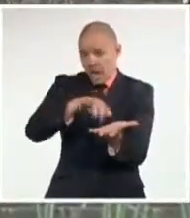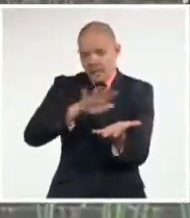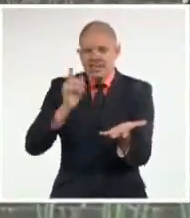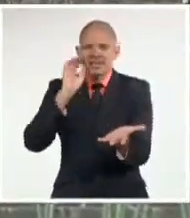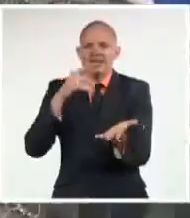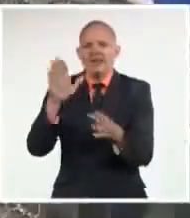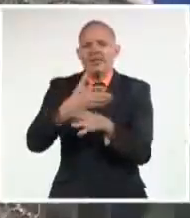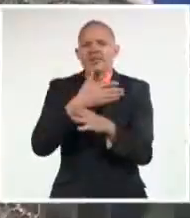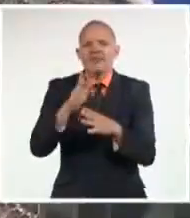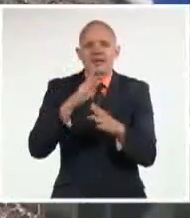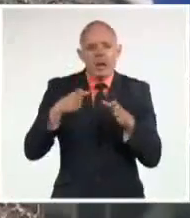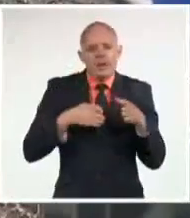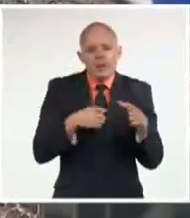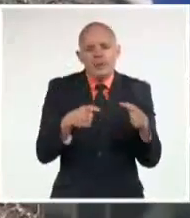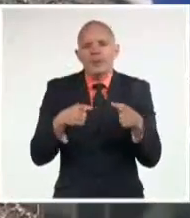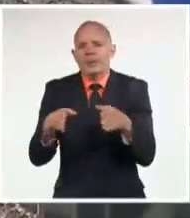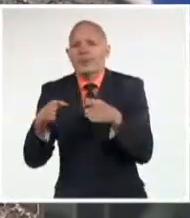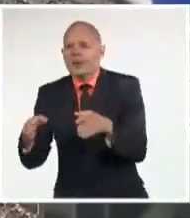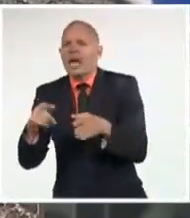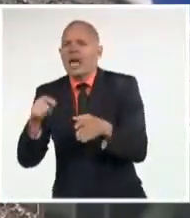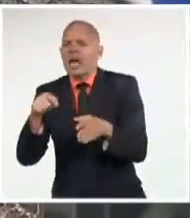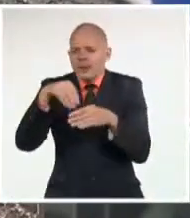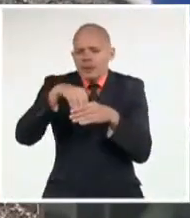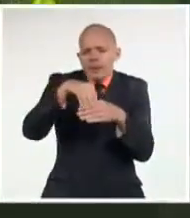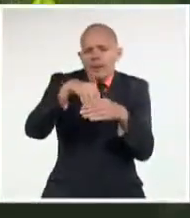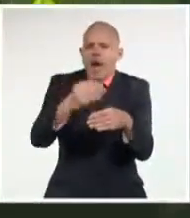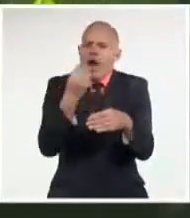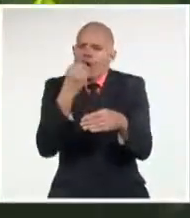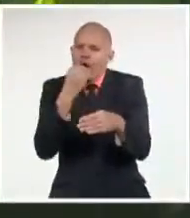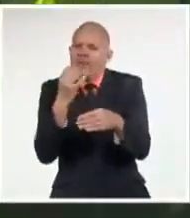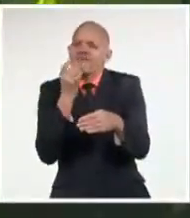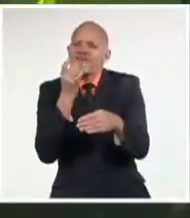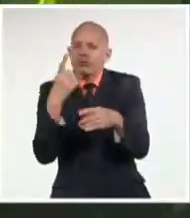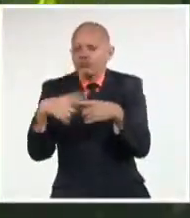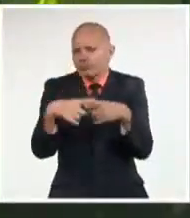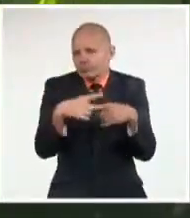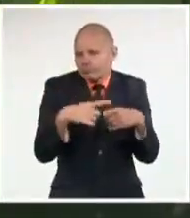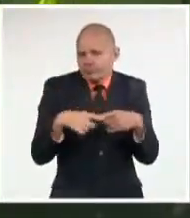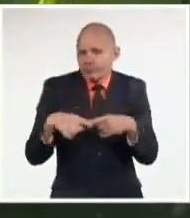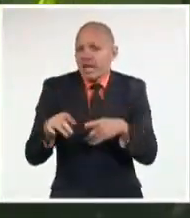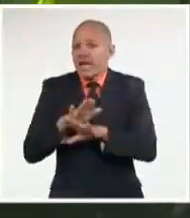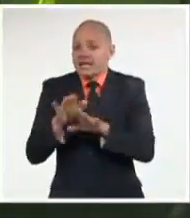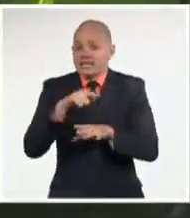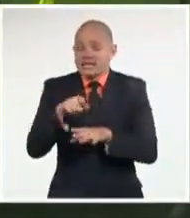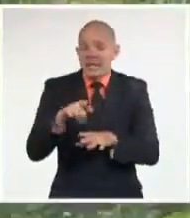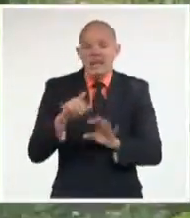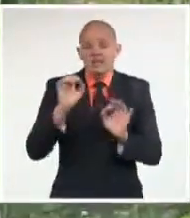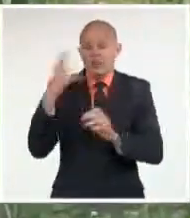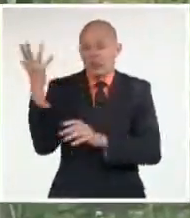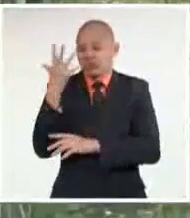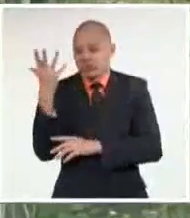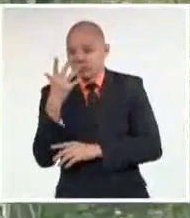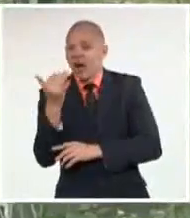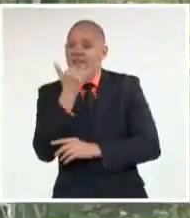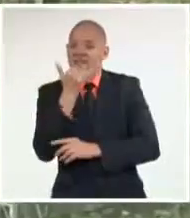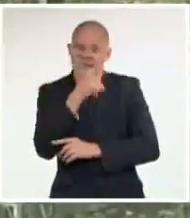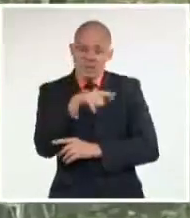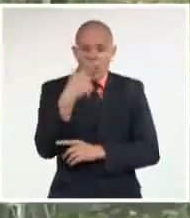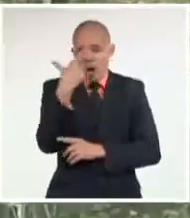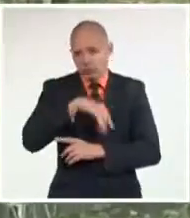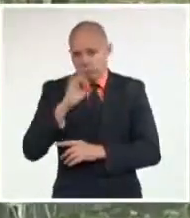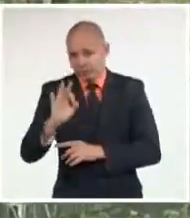de cultivos. Tras el paso del huracán Ian, estas instalaciones fueron seriamente afectadas, por lo que se